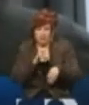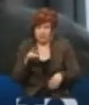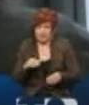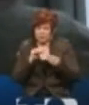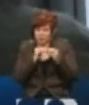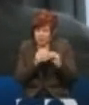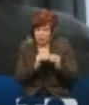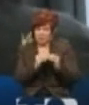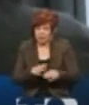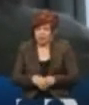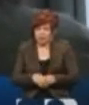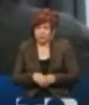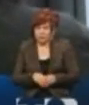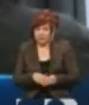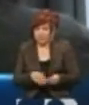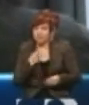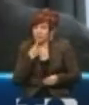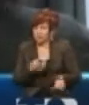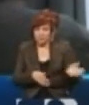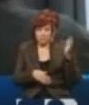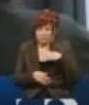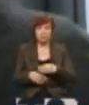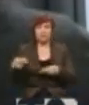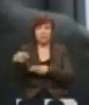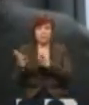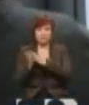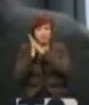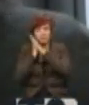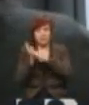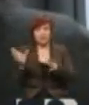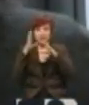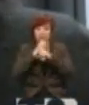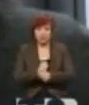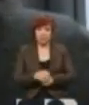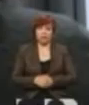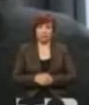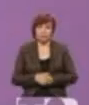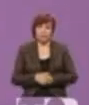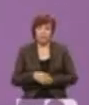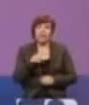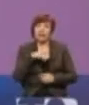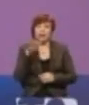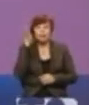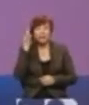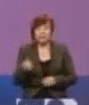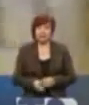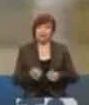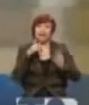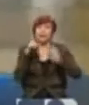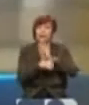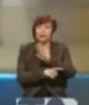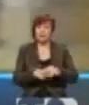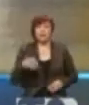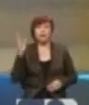me sugirió que vaya a su habitación durante un viaje en la noche. Pamela denuncia que fue abusada por su profesor de danza hace prácticamente